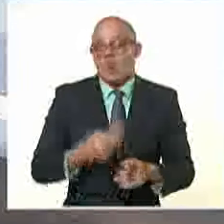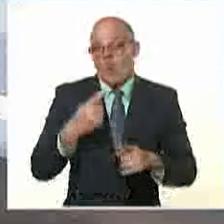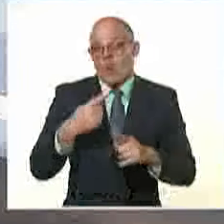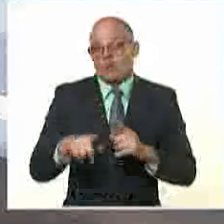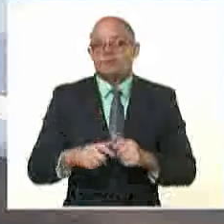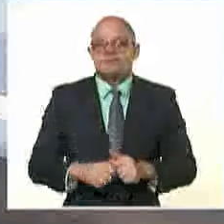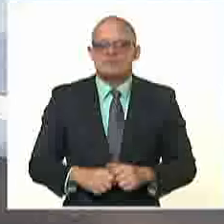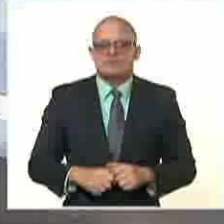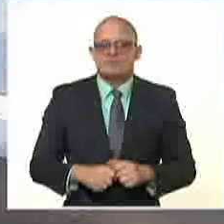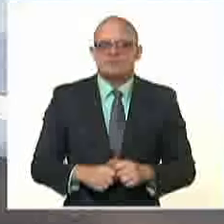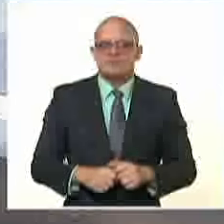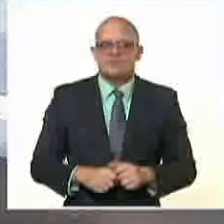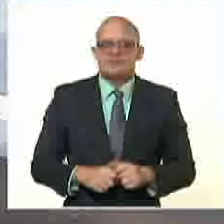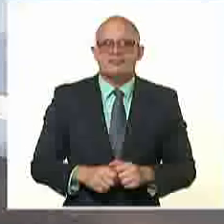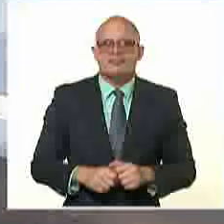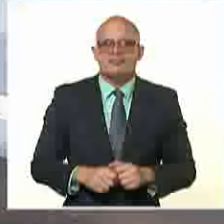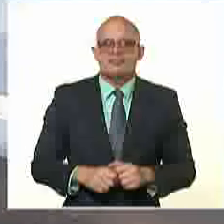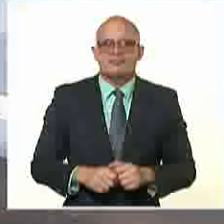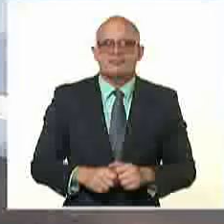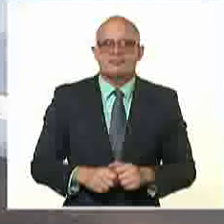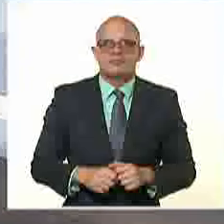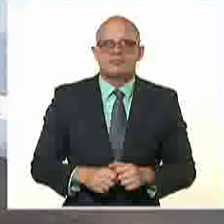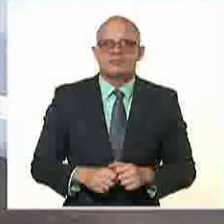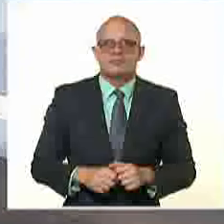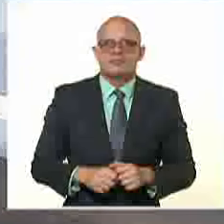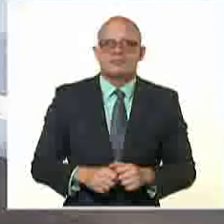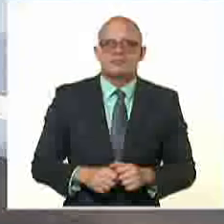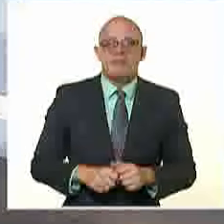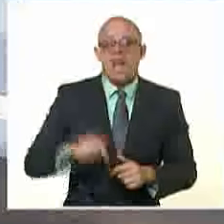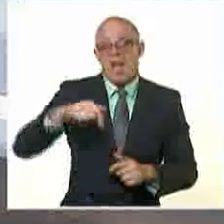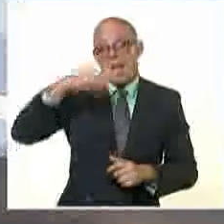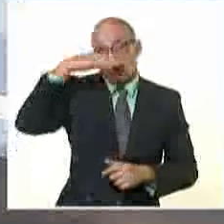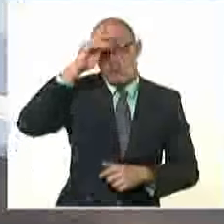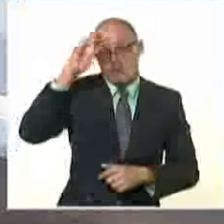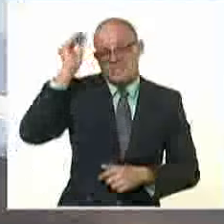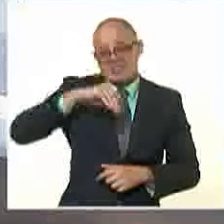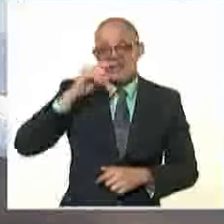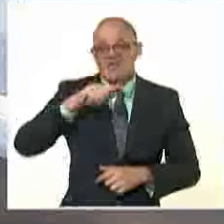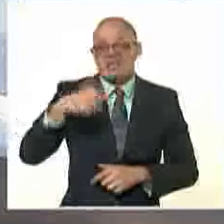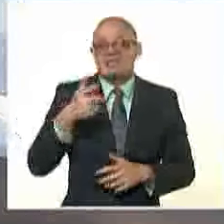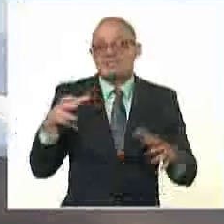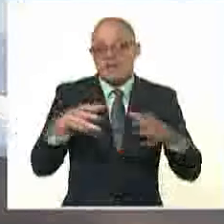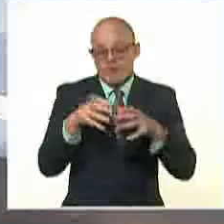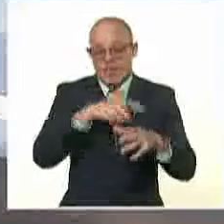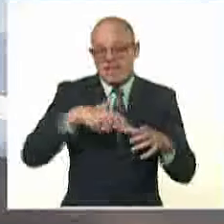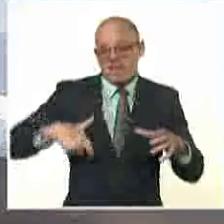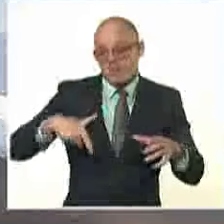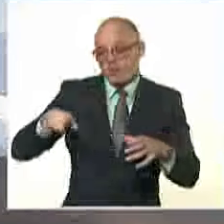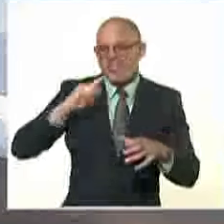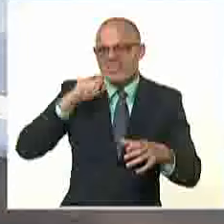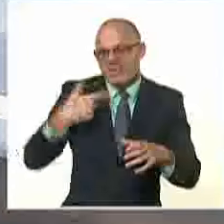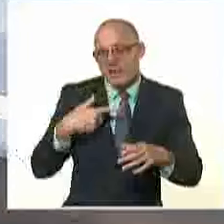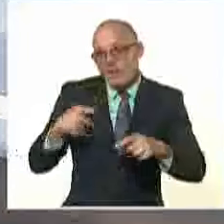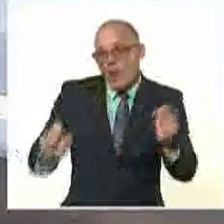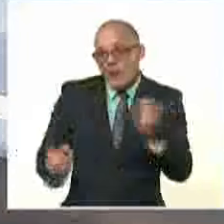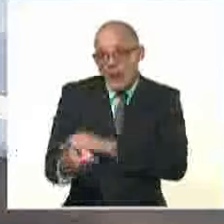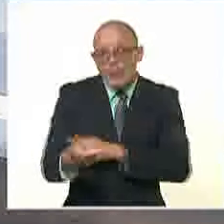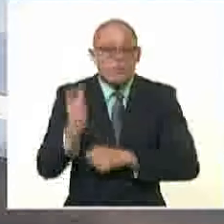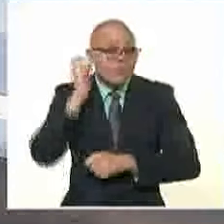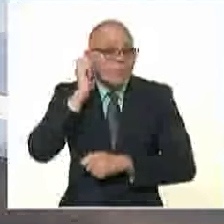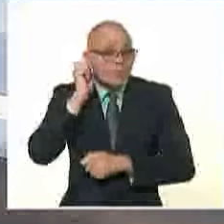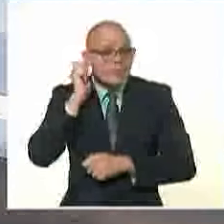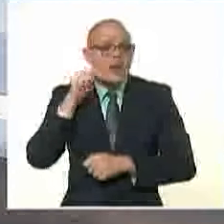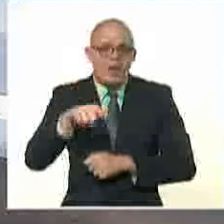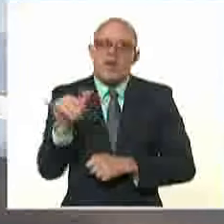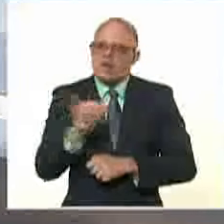con la lanzadora Gillian Tornés, el equipo femenino cubano de softball intentará dejar una buena imagen en la ya cercana Copa Mundial de la disciplina. Los